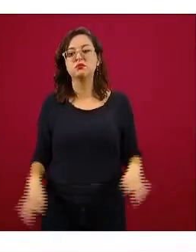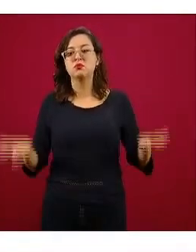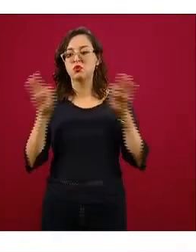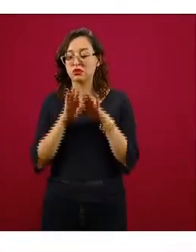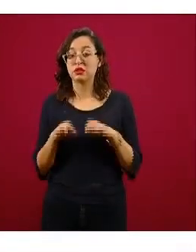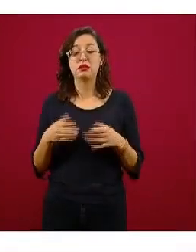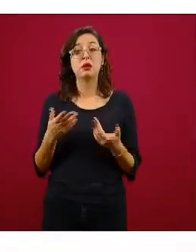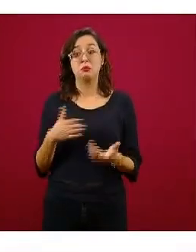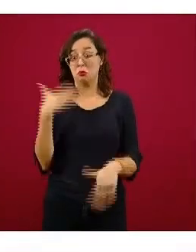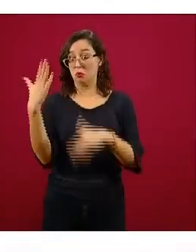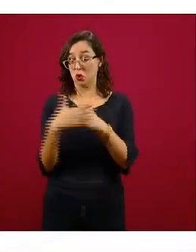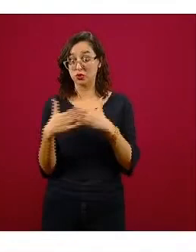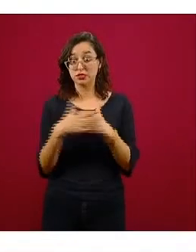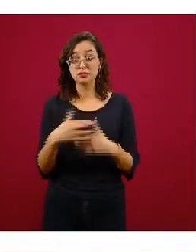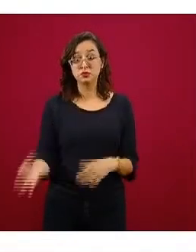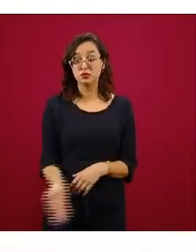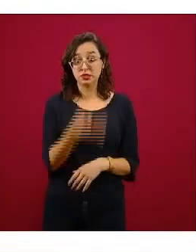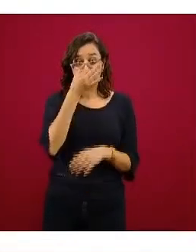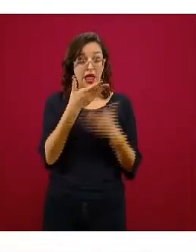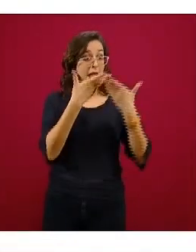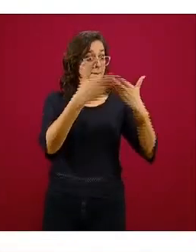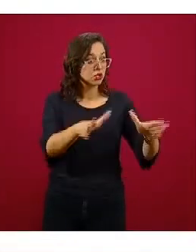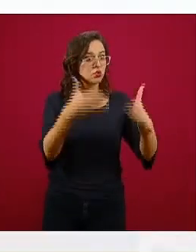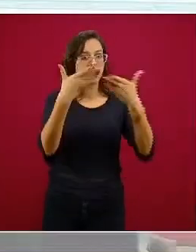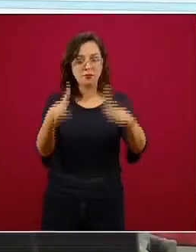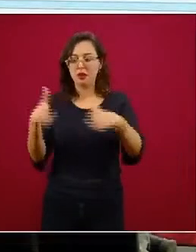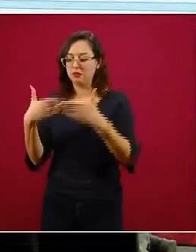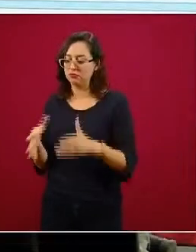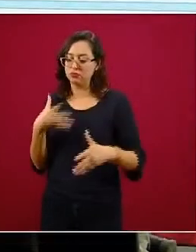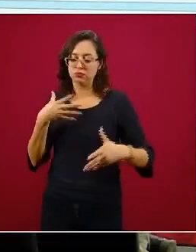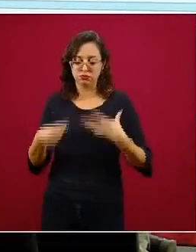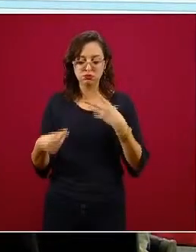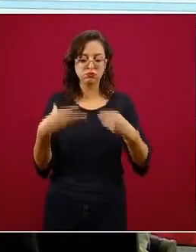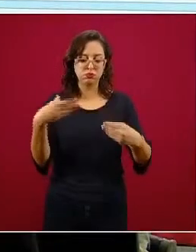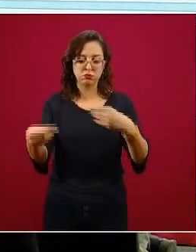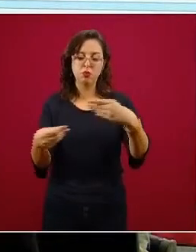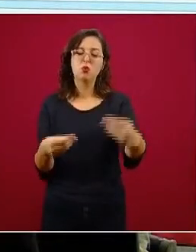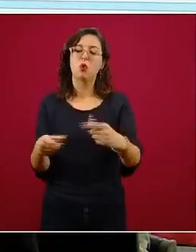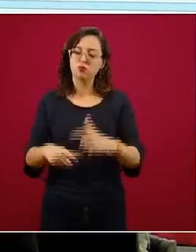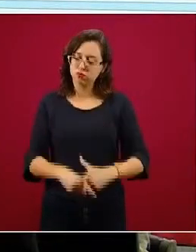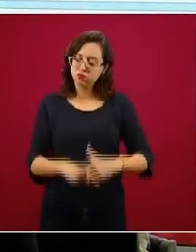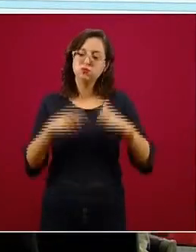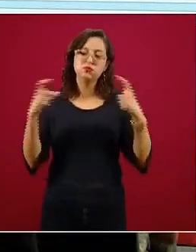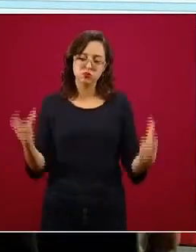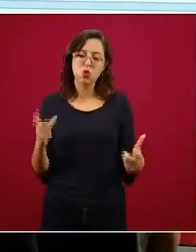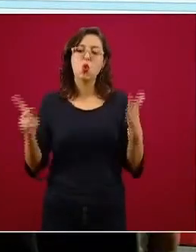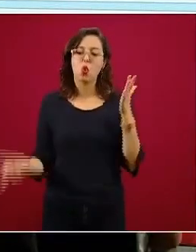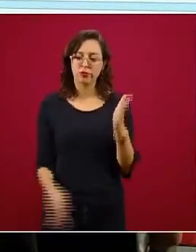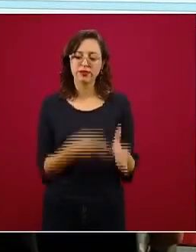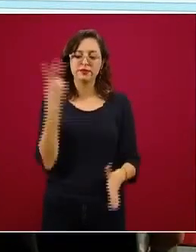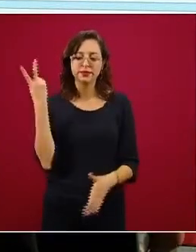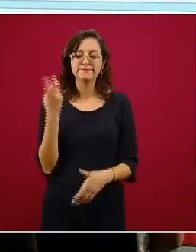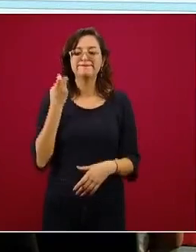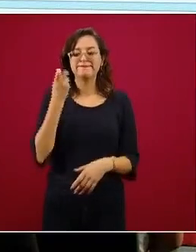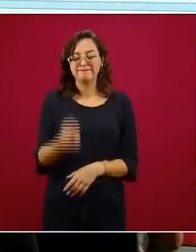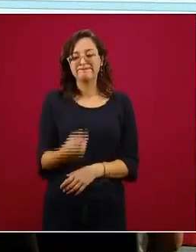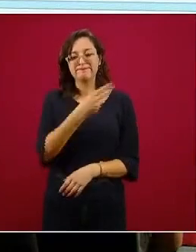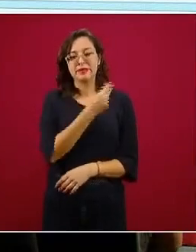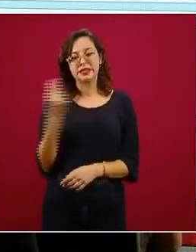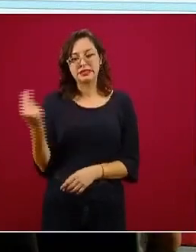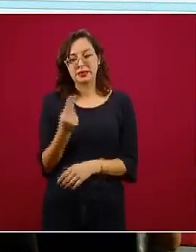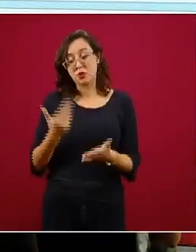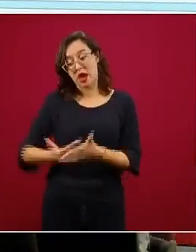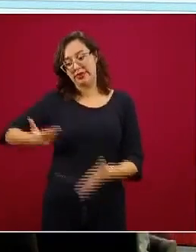escenarios de reapertura, en donde la transmisión comunitaria puede incrementarse y tenemos que tener esta acción mucho